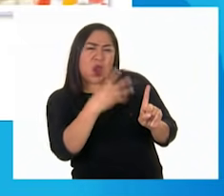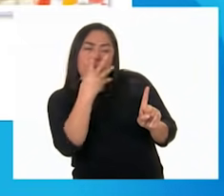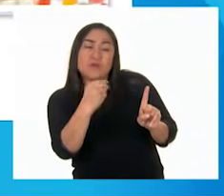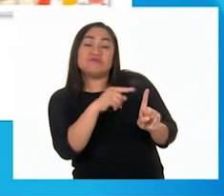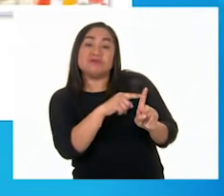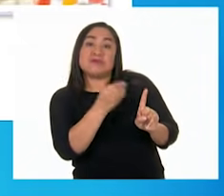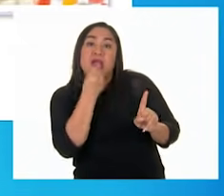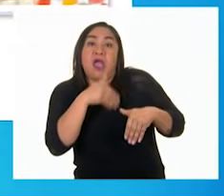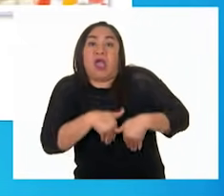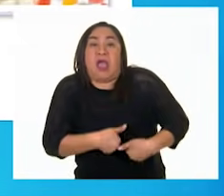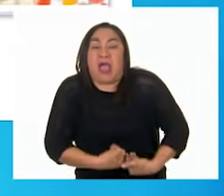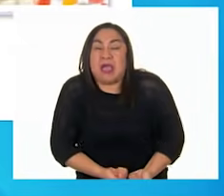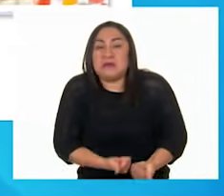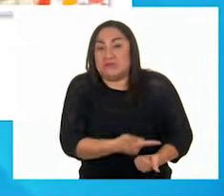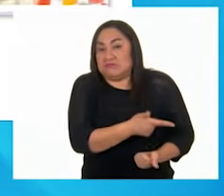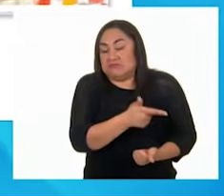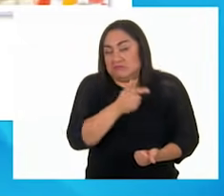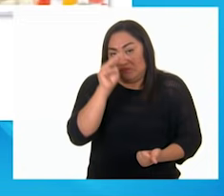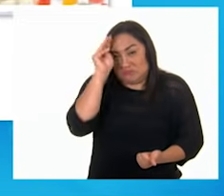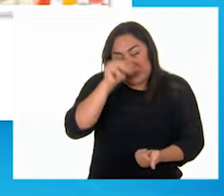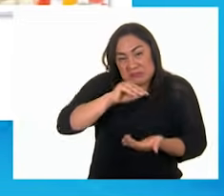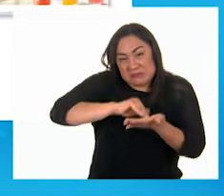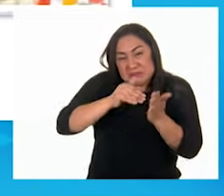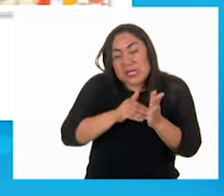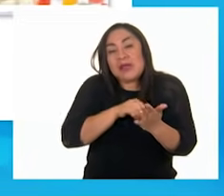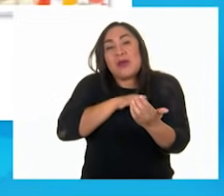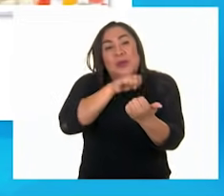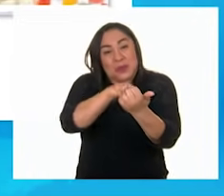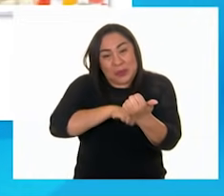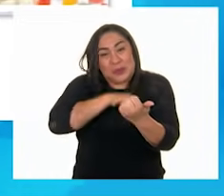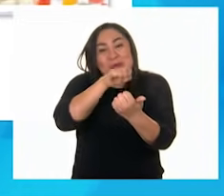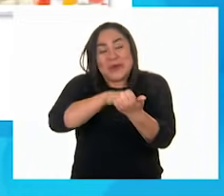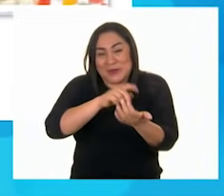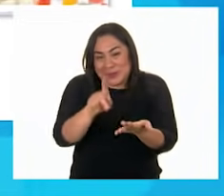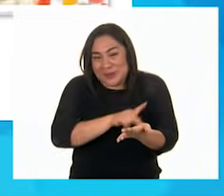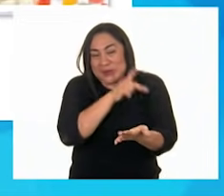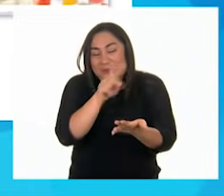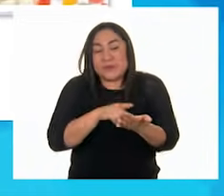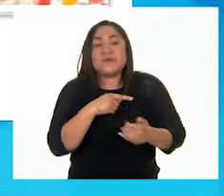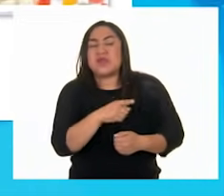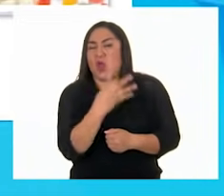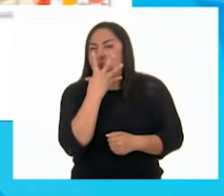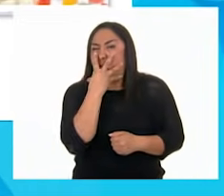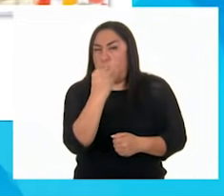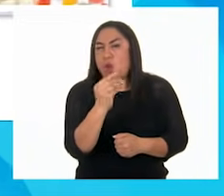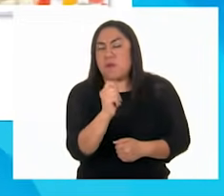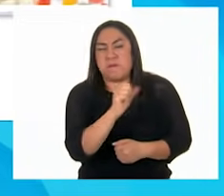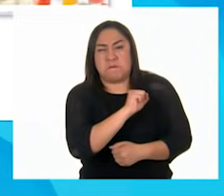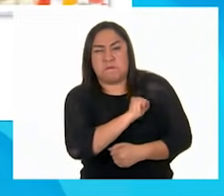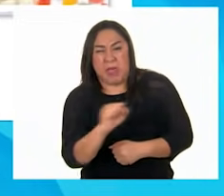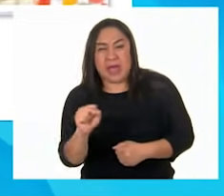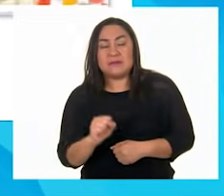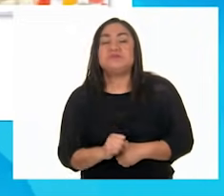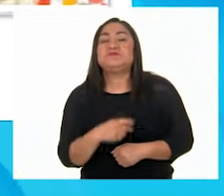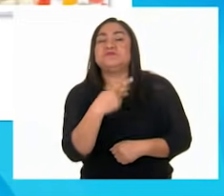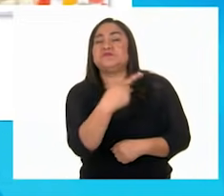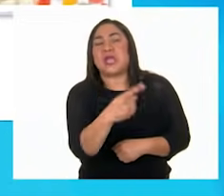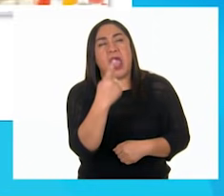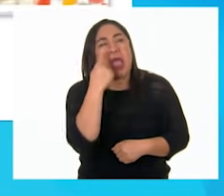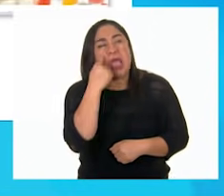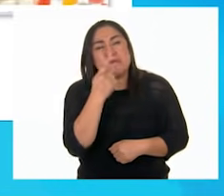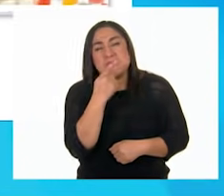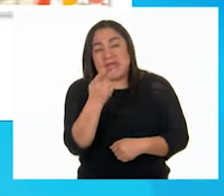astuto, porque engaña a Caperucita Roja muchas veces. Es un lobo feroz. Frase,